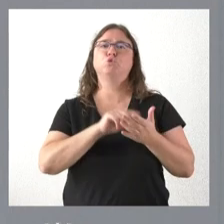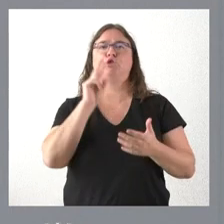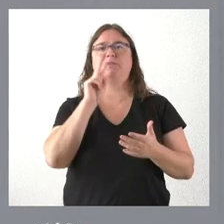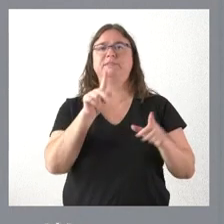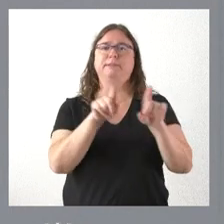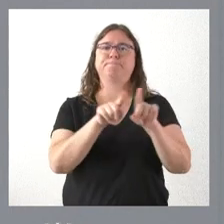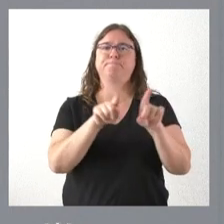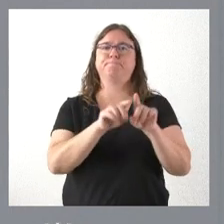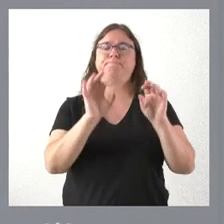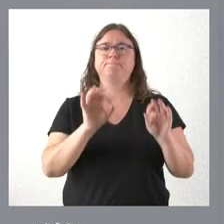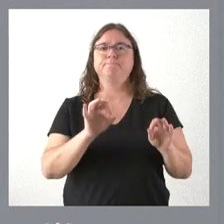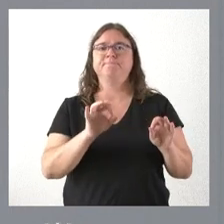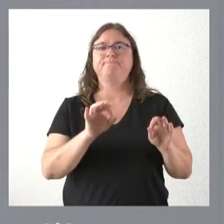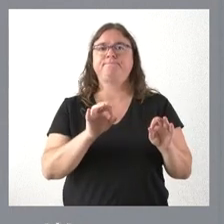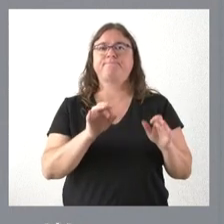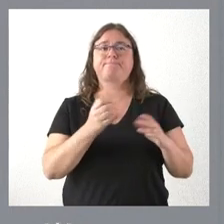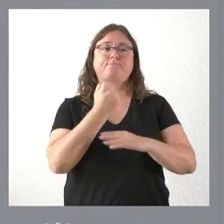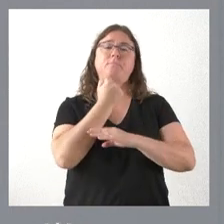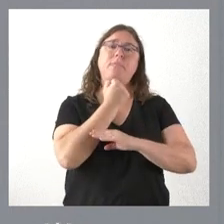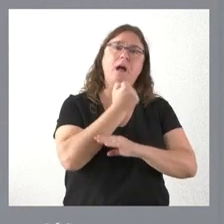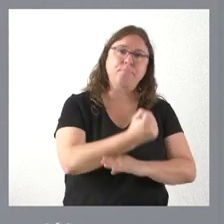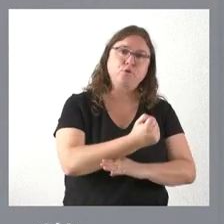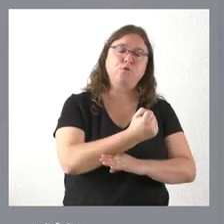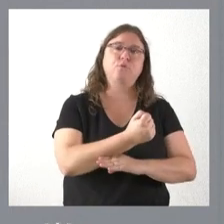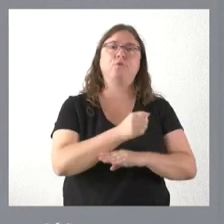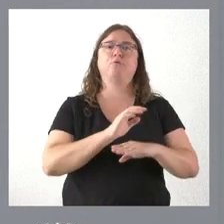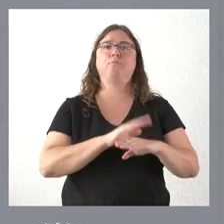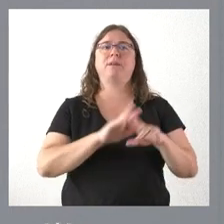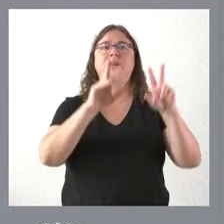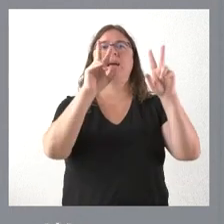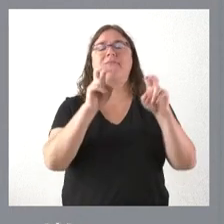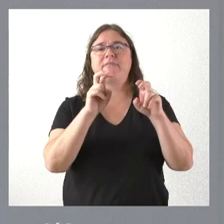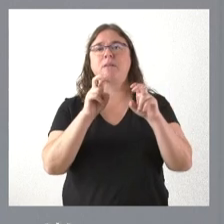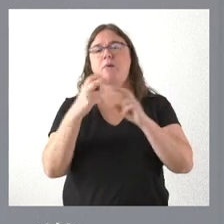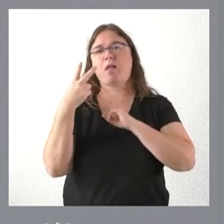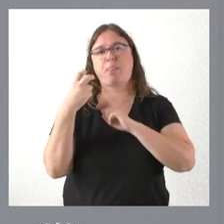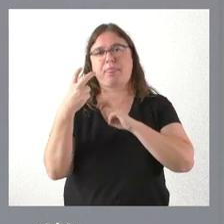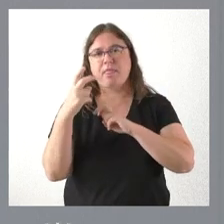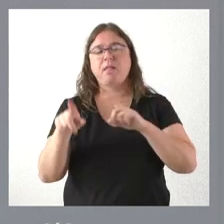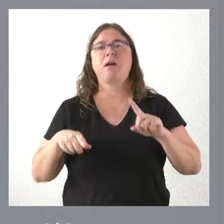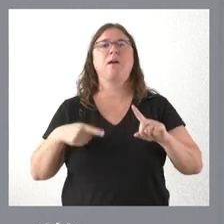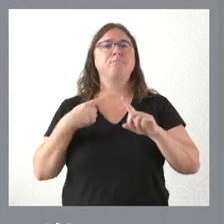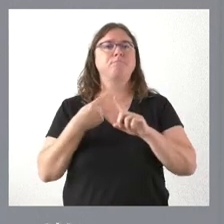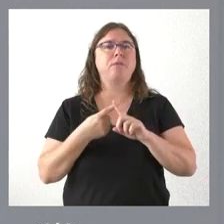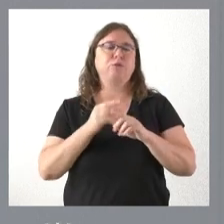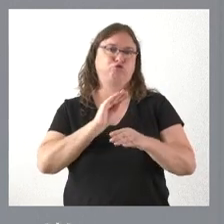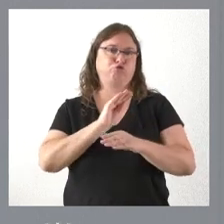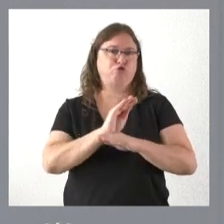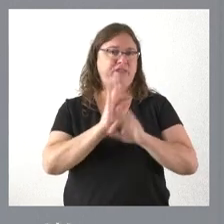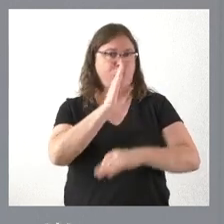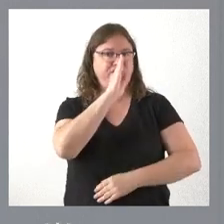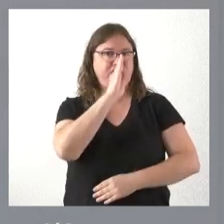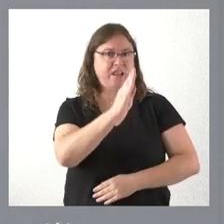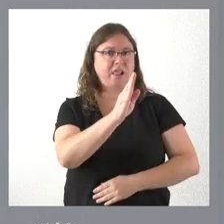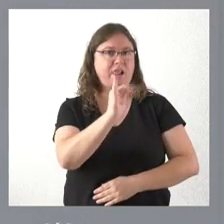de apoyo en materia tributaria y desde el punto de vista de subvenciones directas